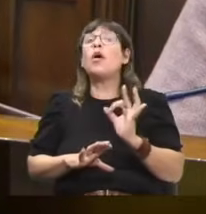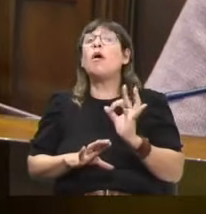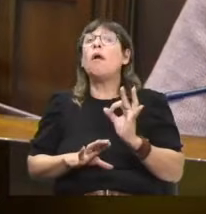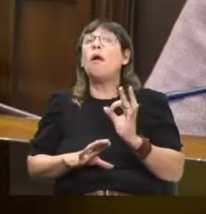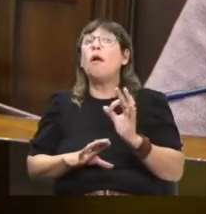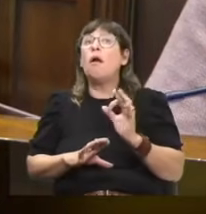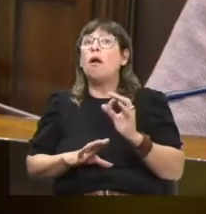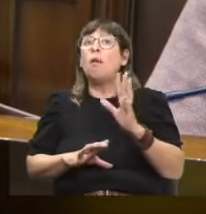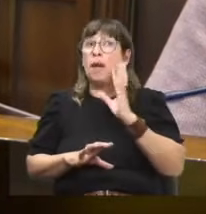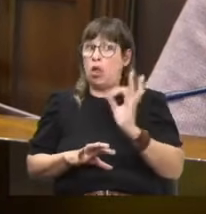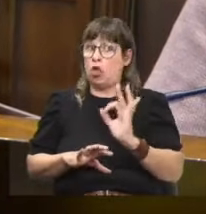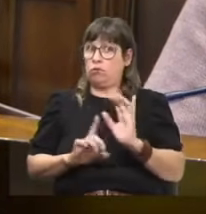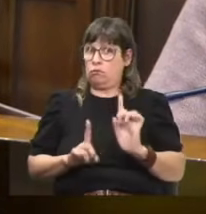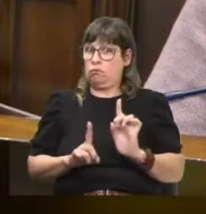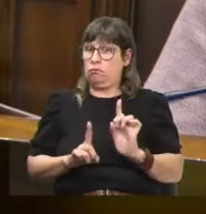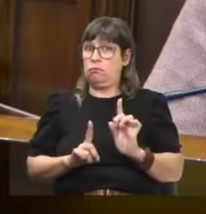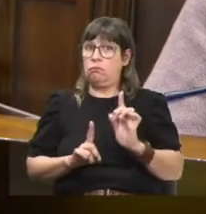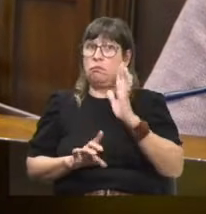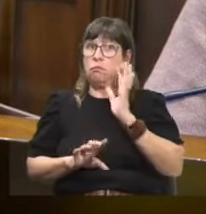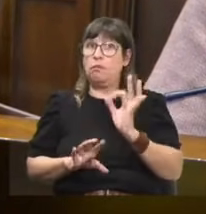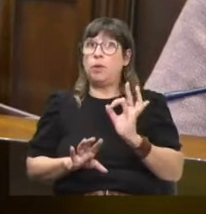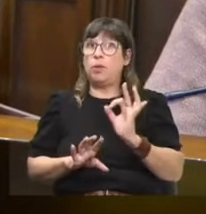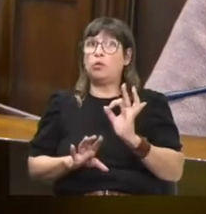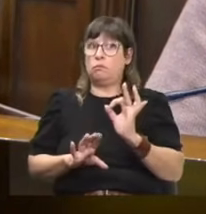Recordemos, disculpen.